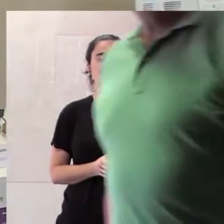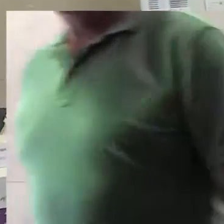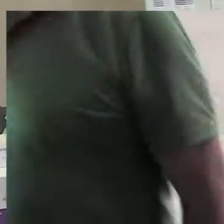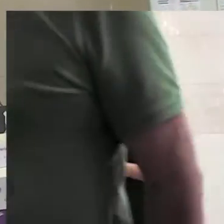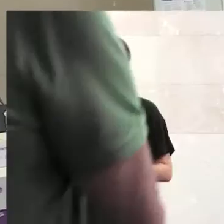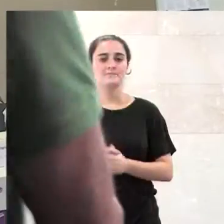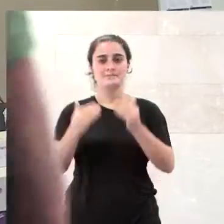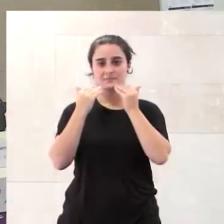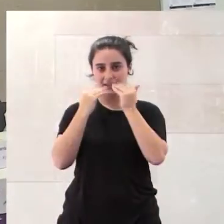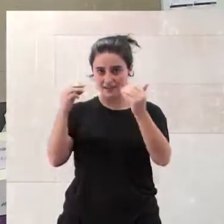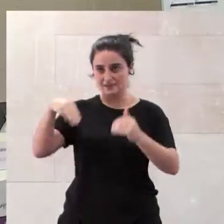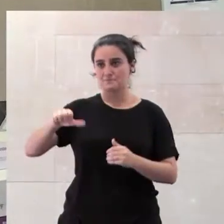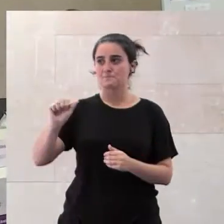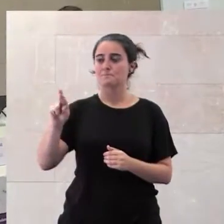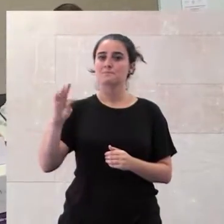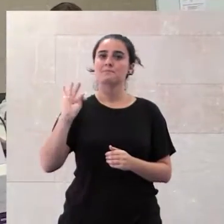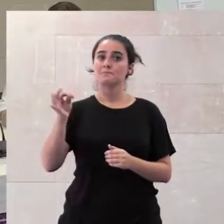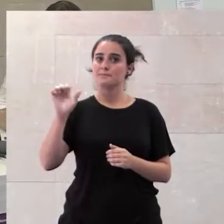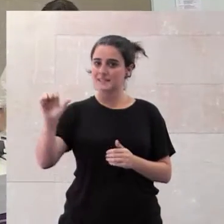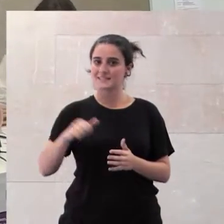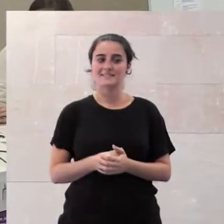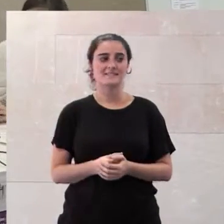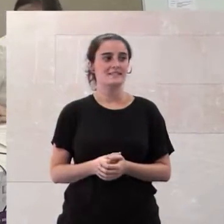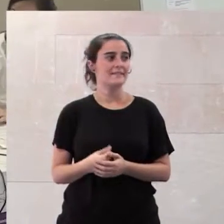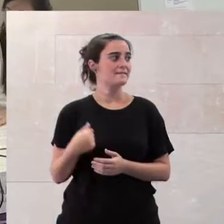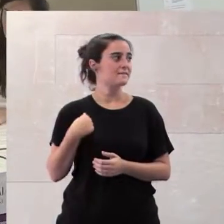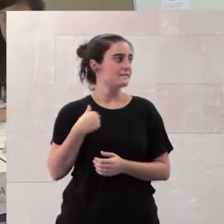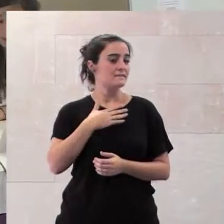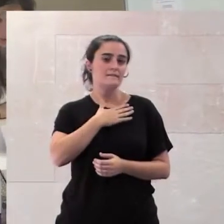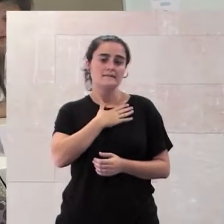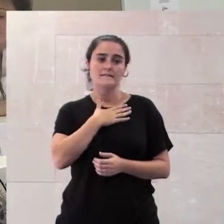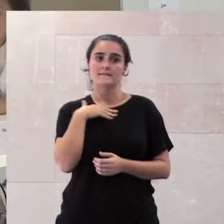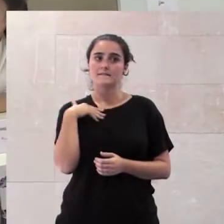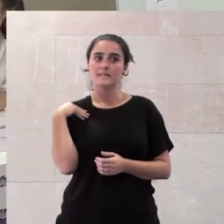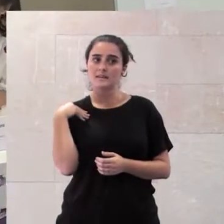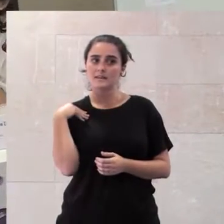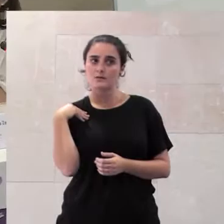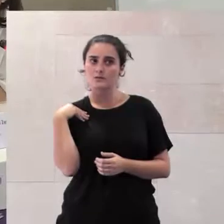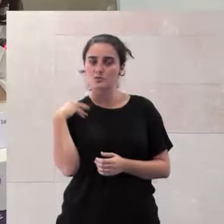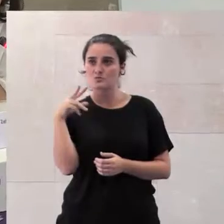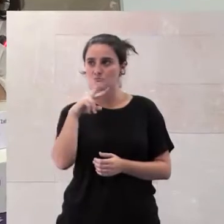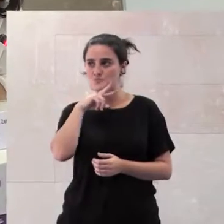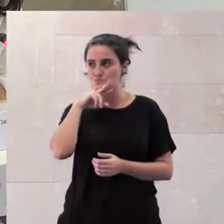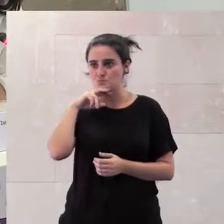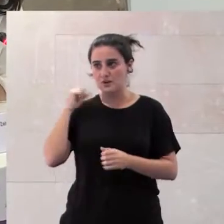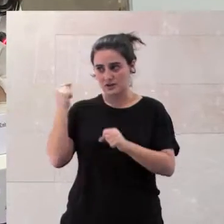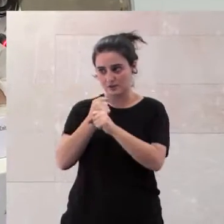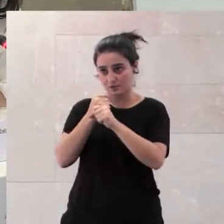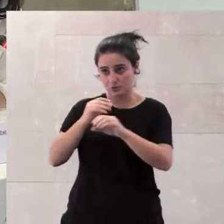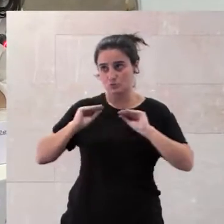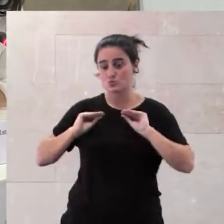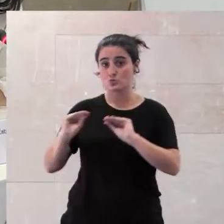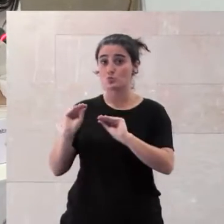Bueno, es que recasco, Merche. Yo quisiera... Bueno, poner en valor el trabajo que estás haciendo, ¿no? Porque